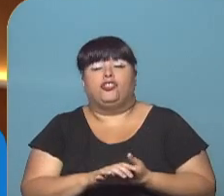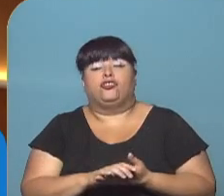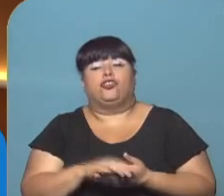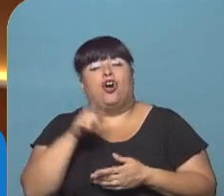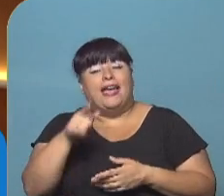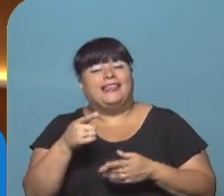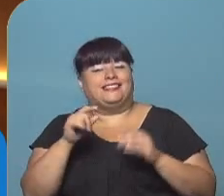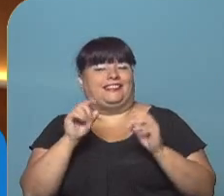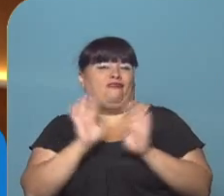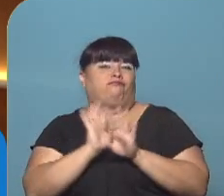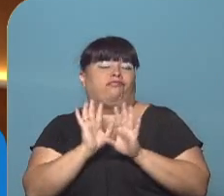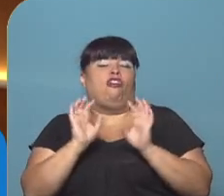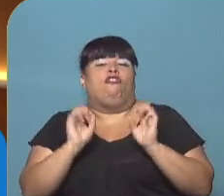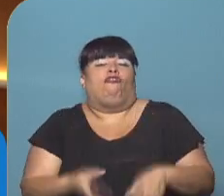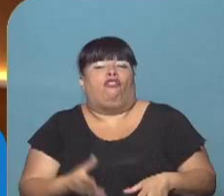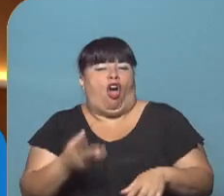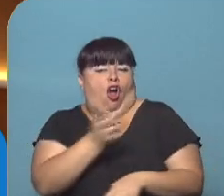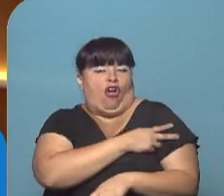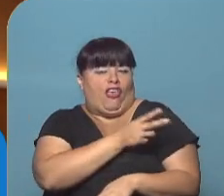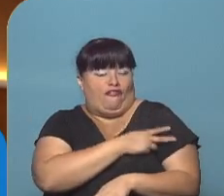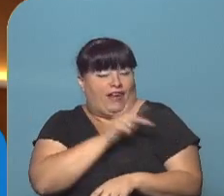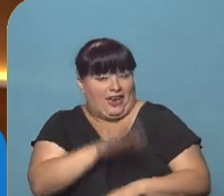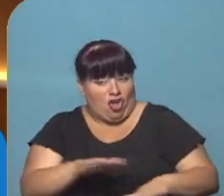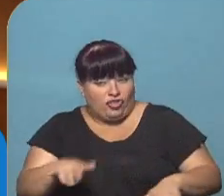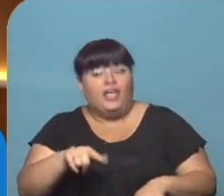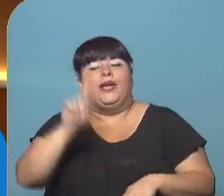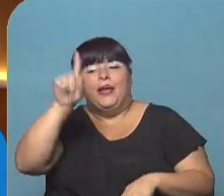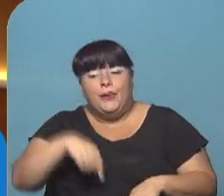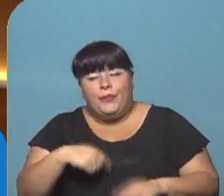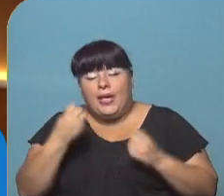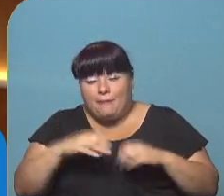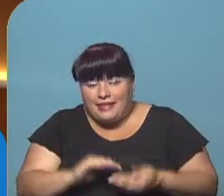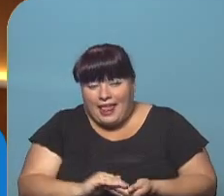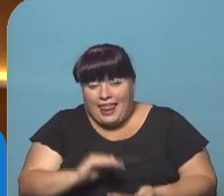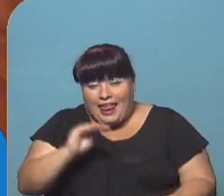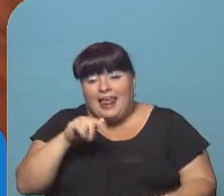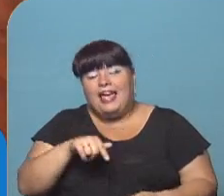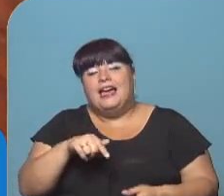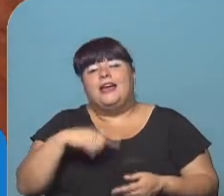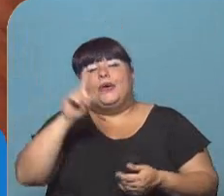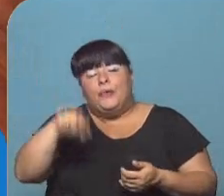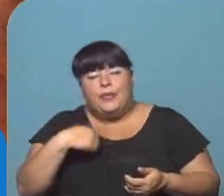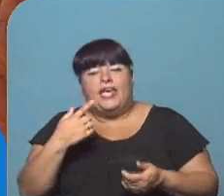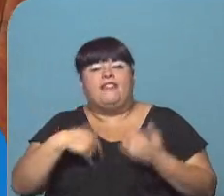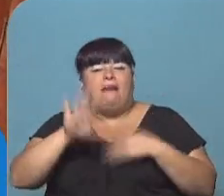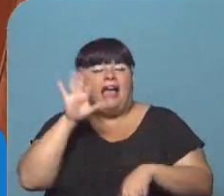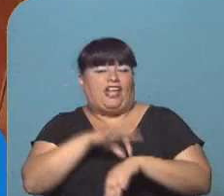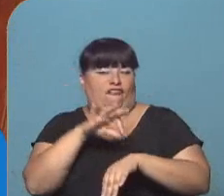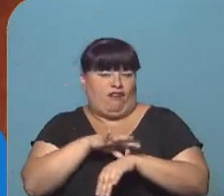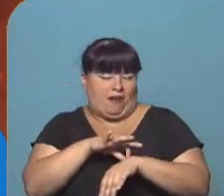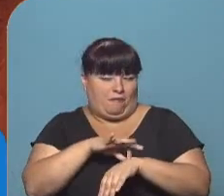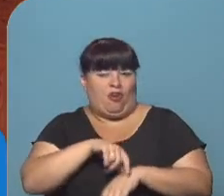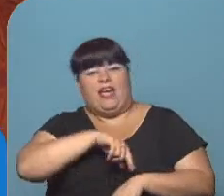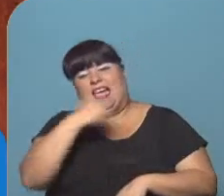esa inmadurez de defensas que tiene la criatura hace que en los primeros años de vida tenga más